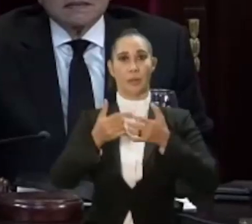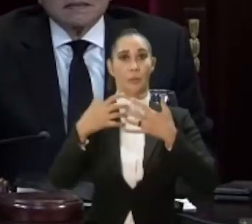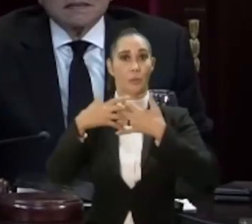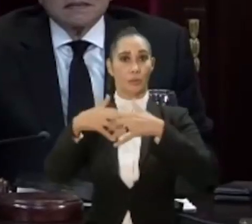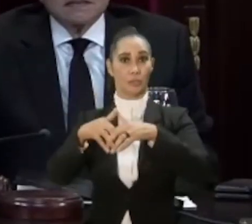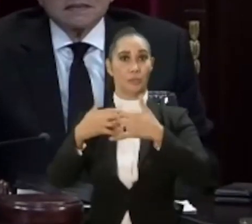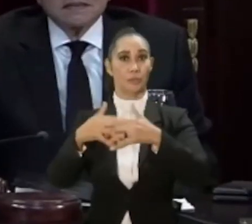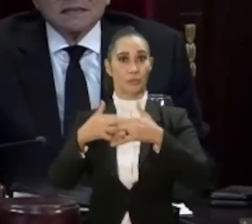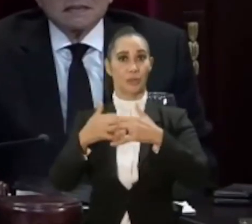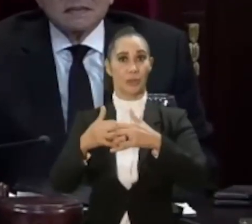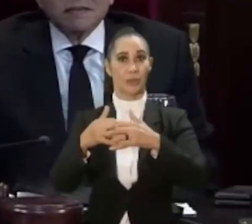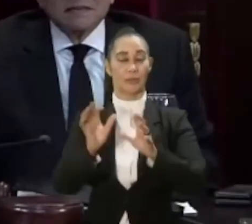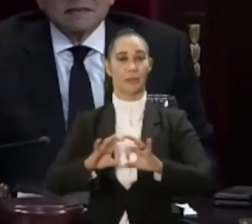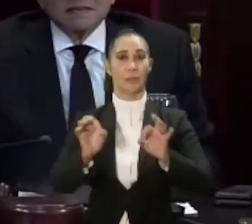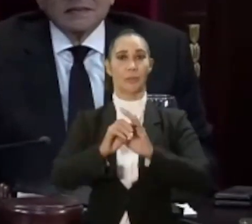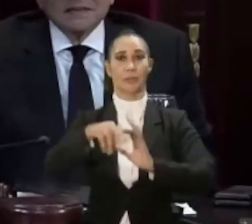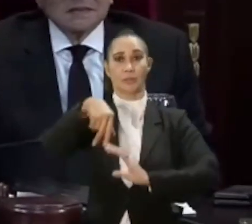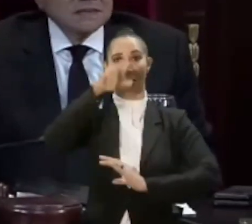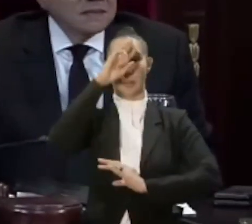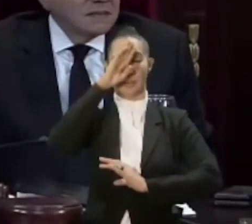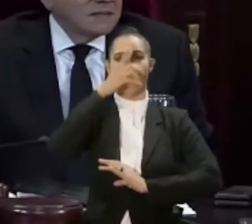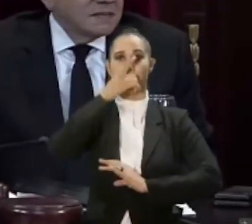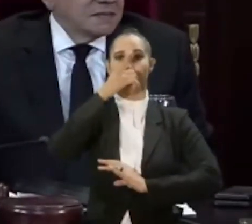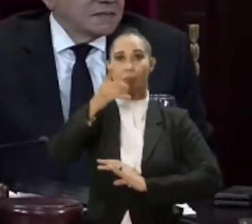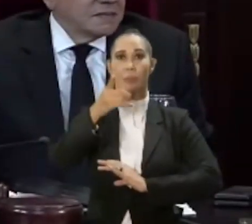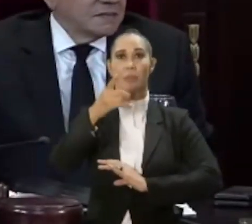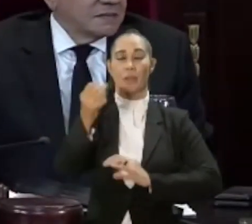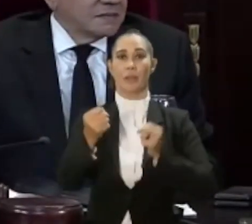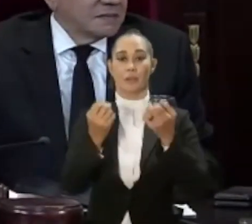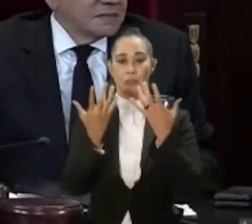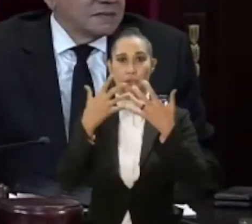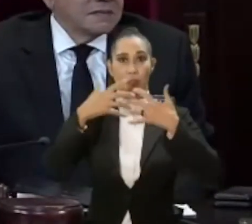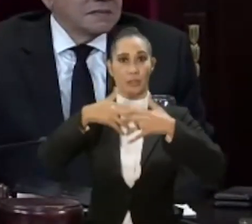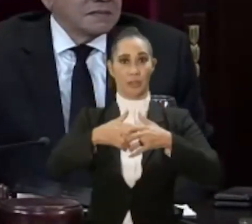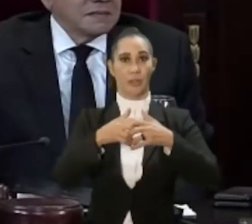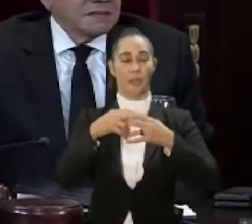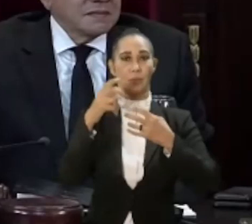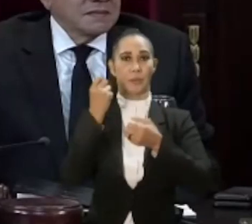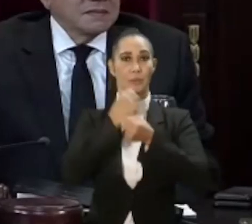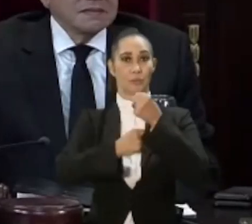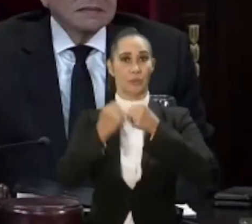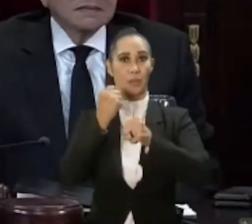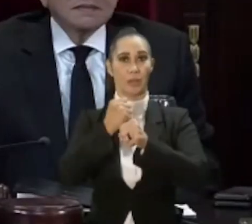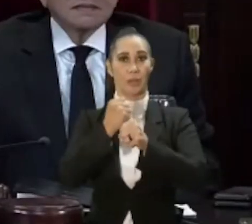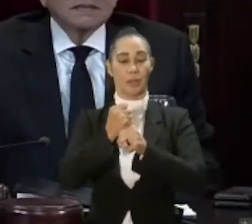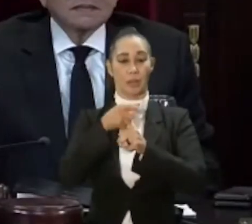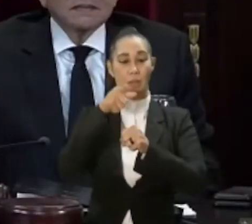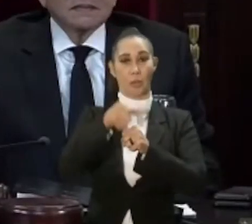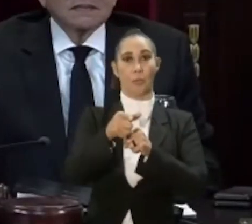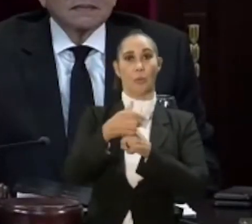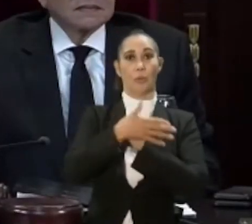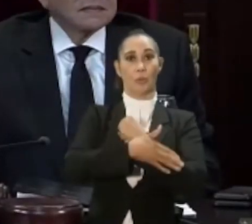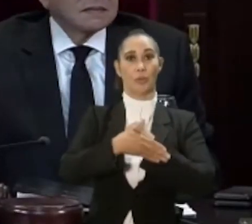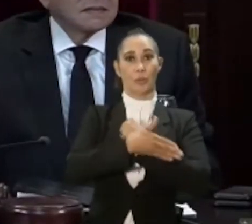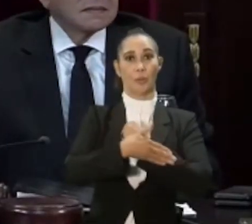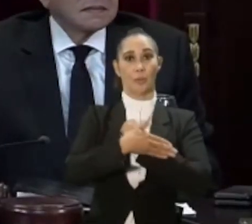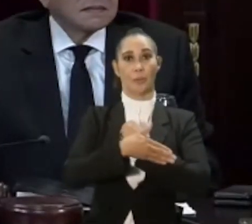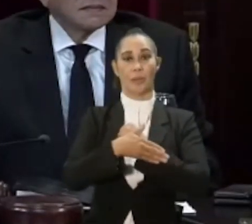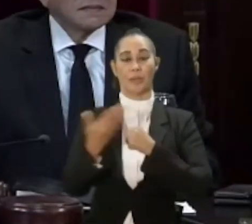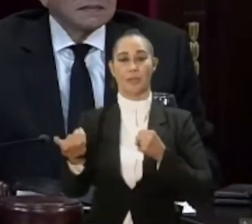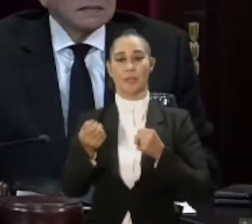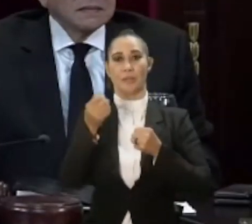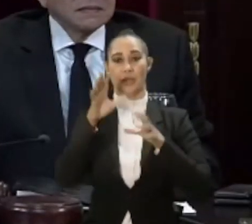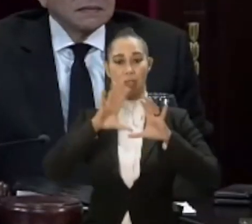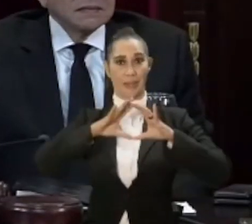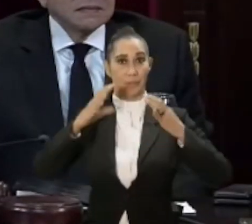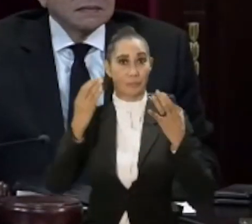industrial. República Dominicana se ha consolidado en estos últimos años como uno de los países pioneros a